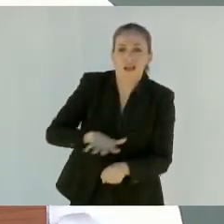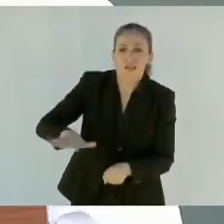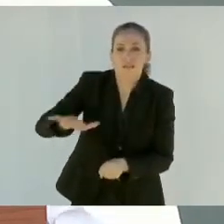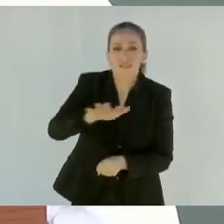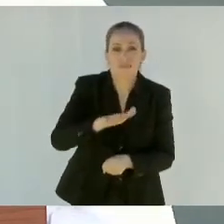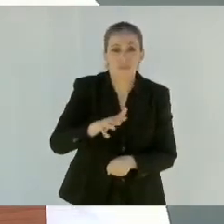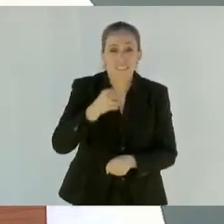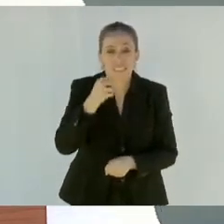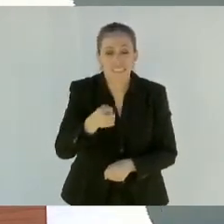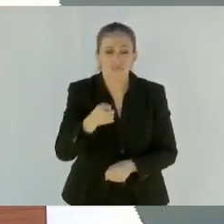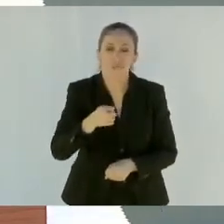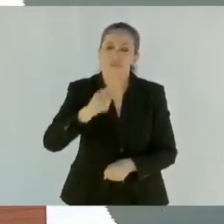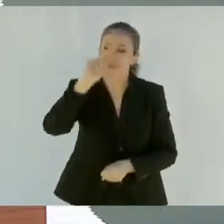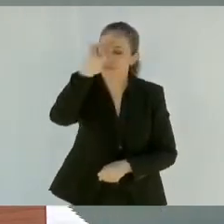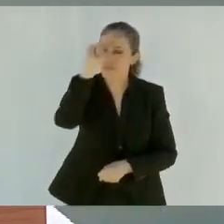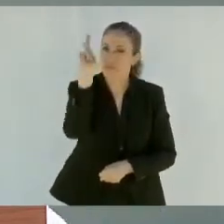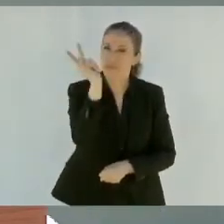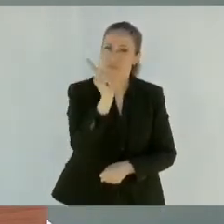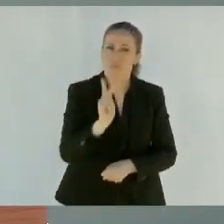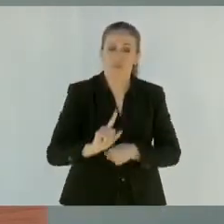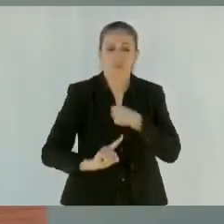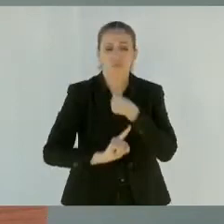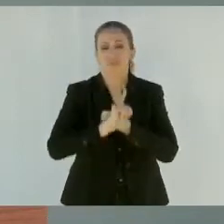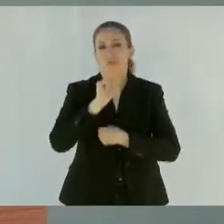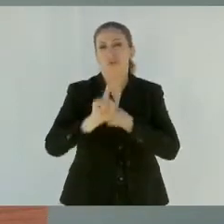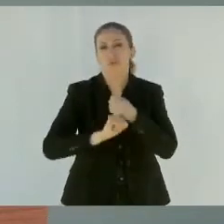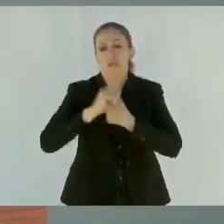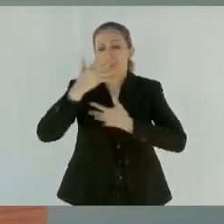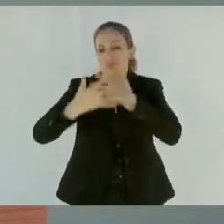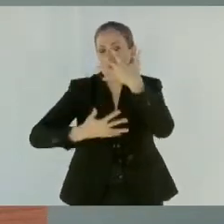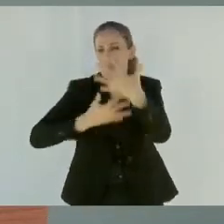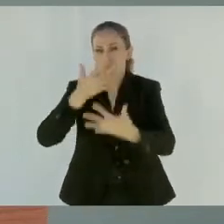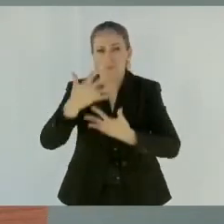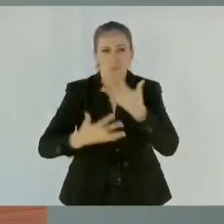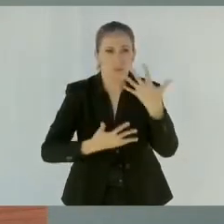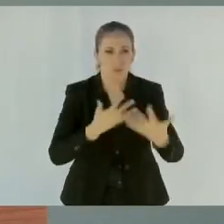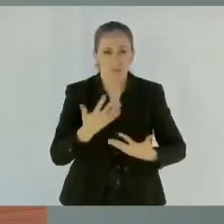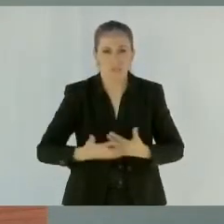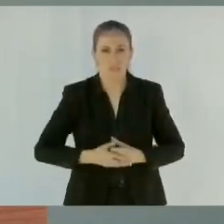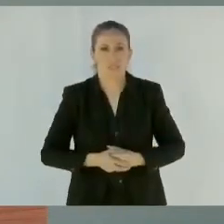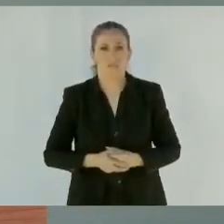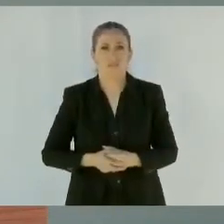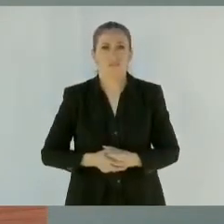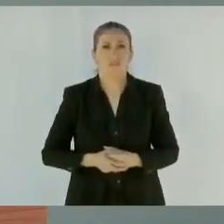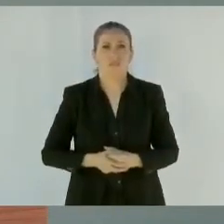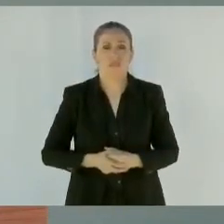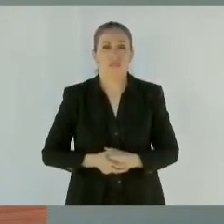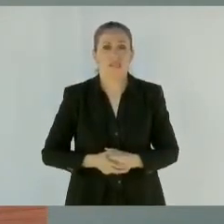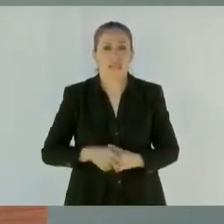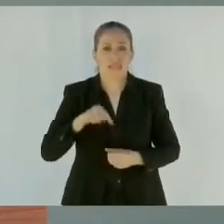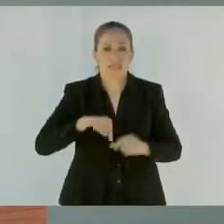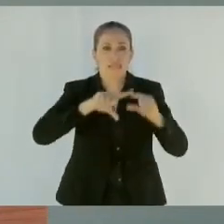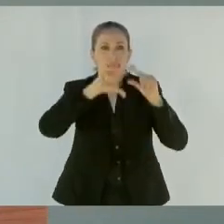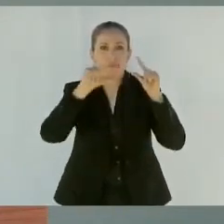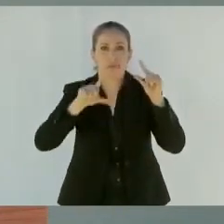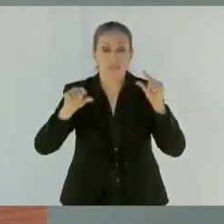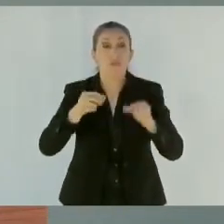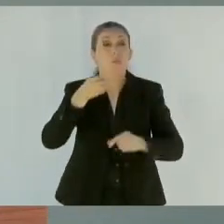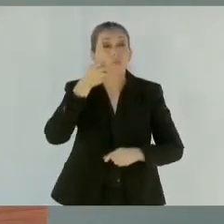la violencia que se padece en nuestro país. Por eso, como se